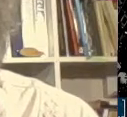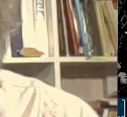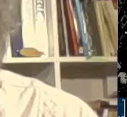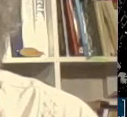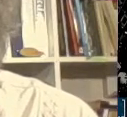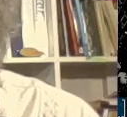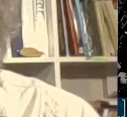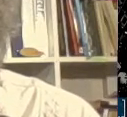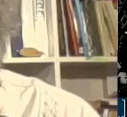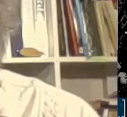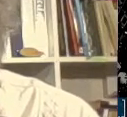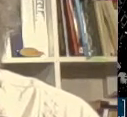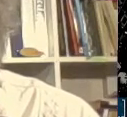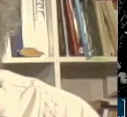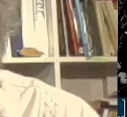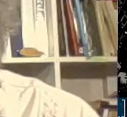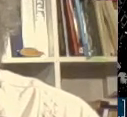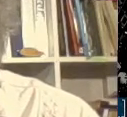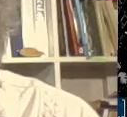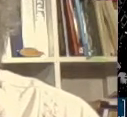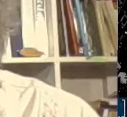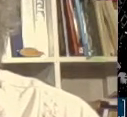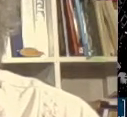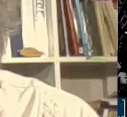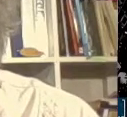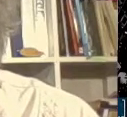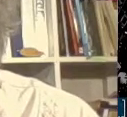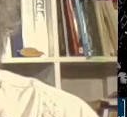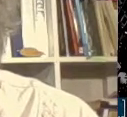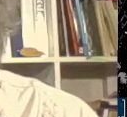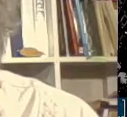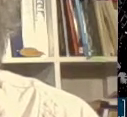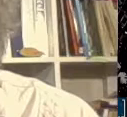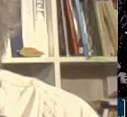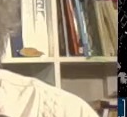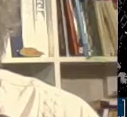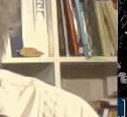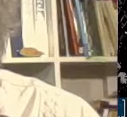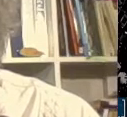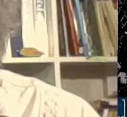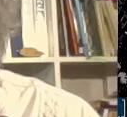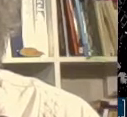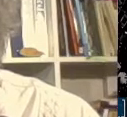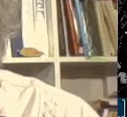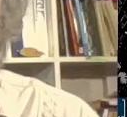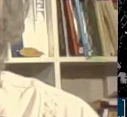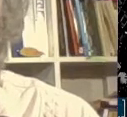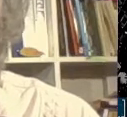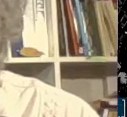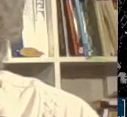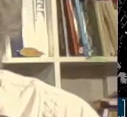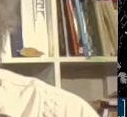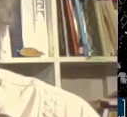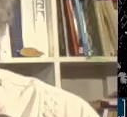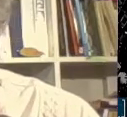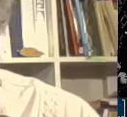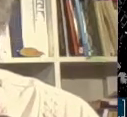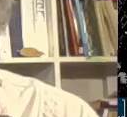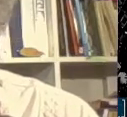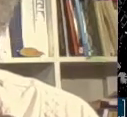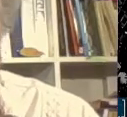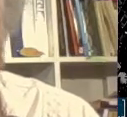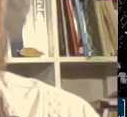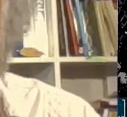del programa. Generalmente nosotros lo nombrábamos como, el canal más bien, como José